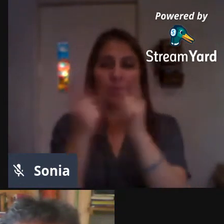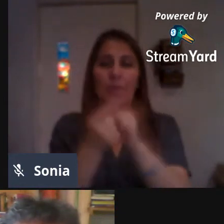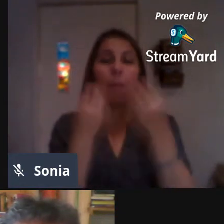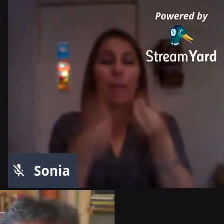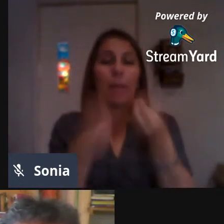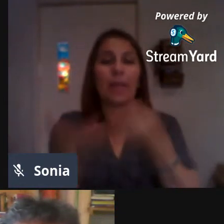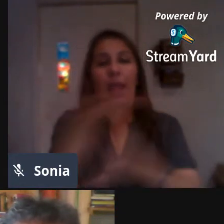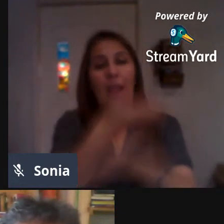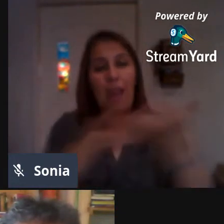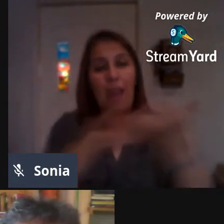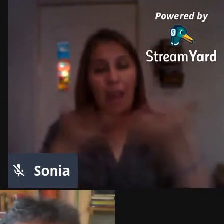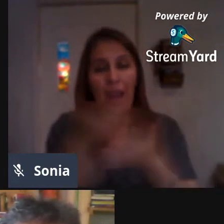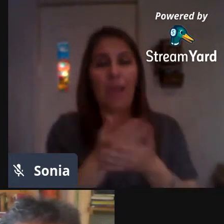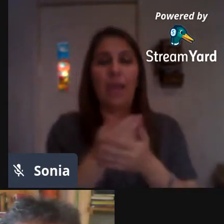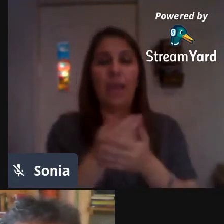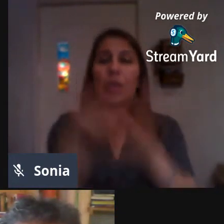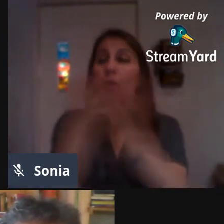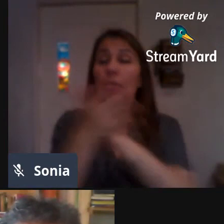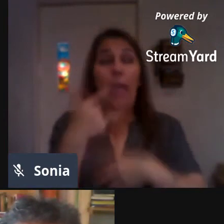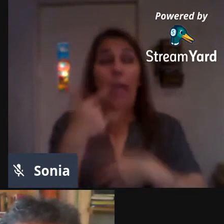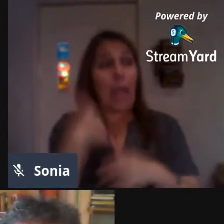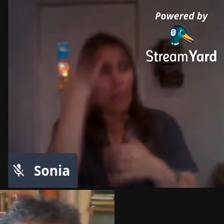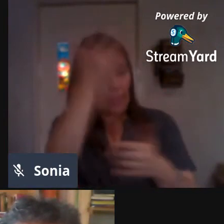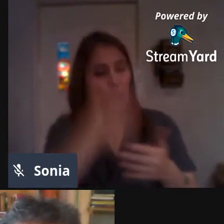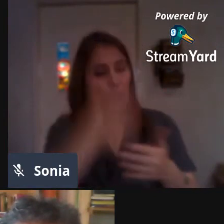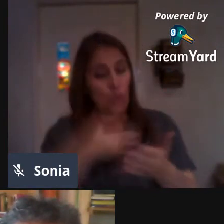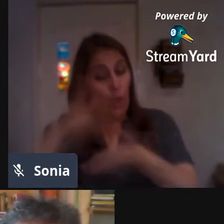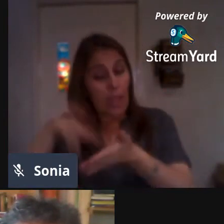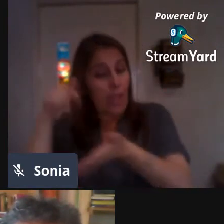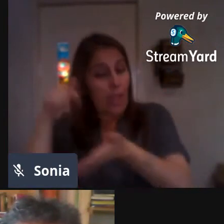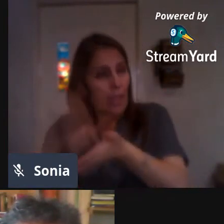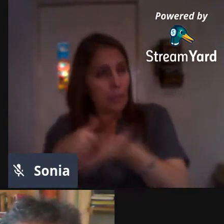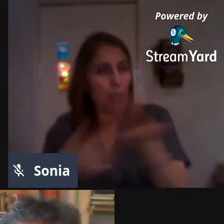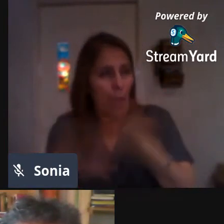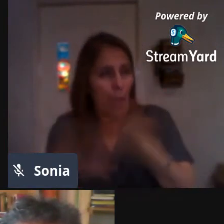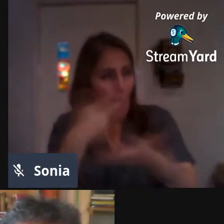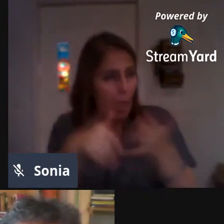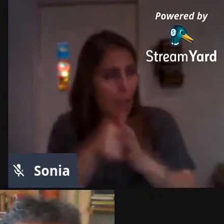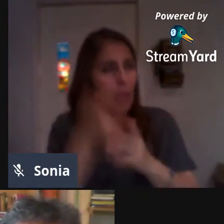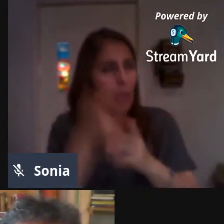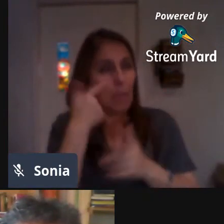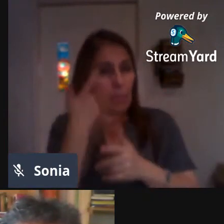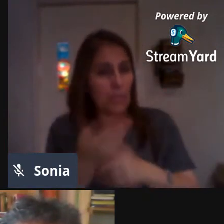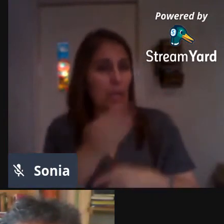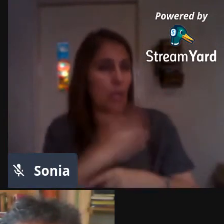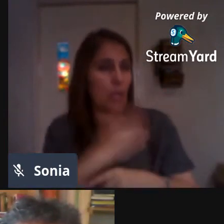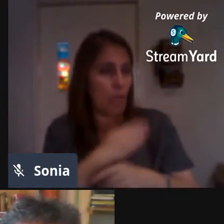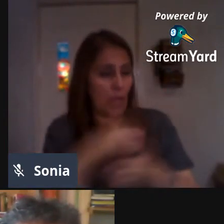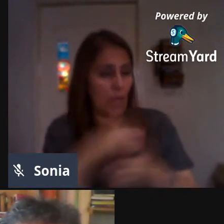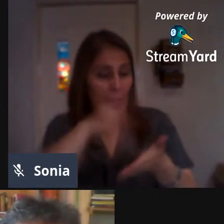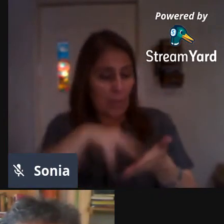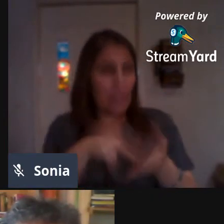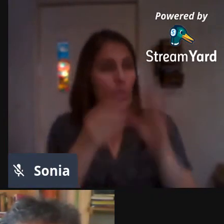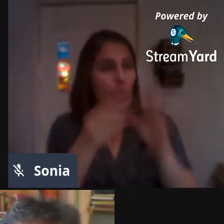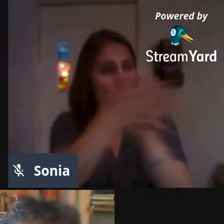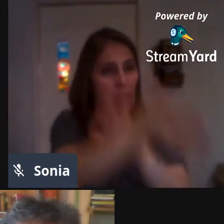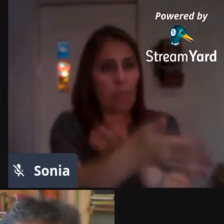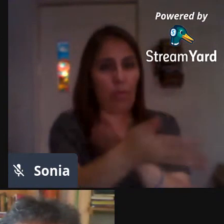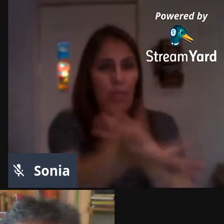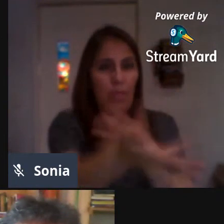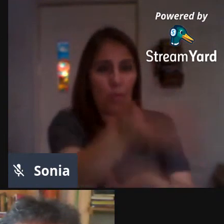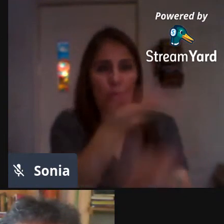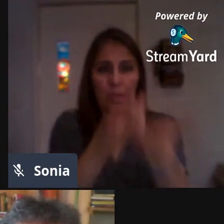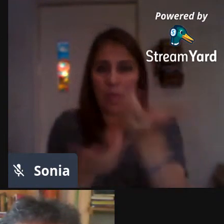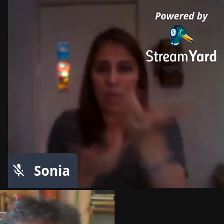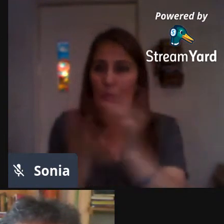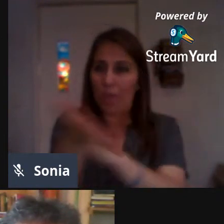otro de comentarle sobre las últimas las últimas noticias de las novelas hasta leyendas y eso por una parte por